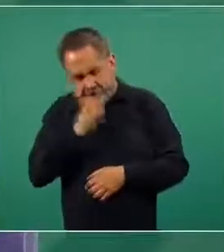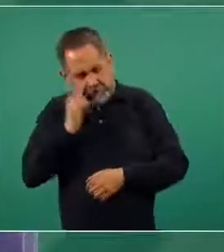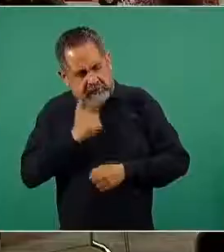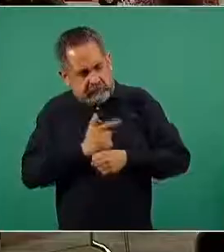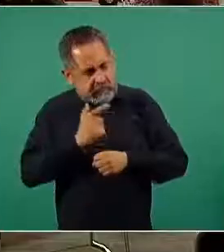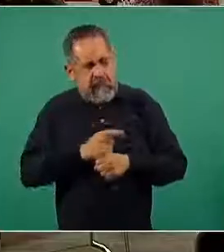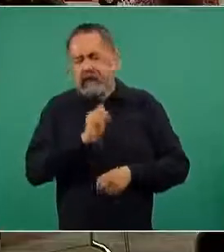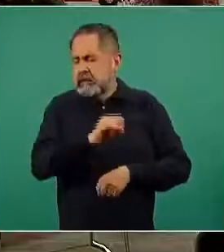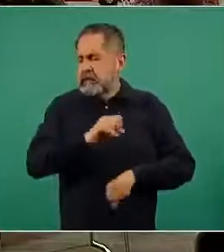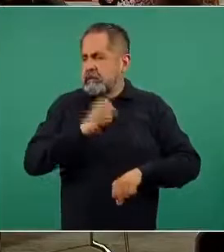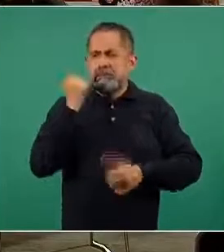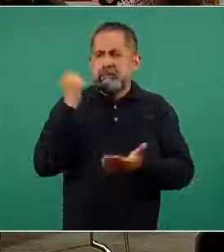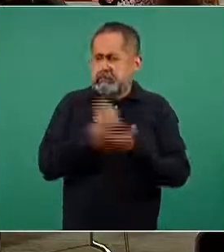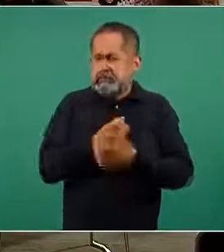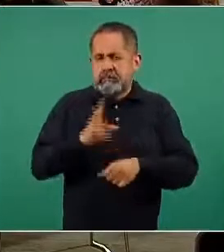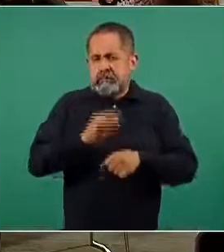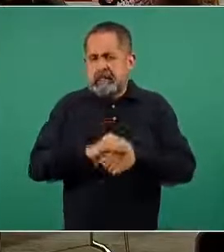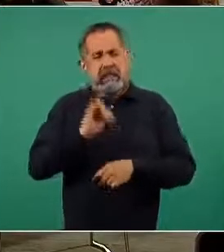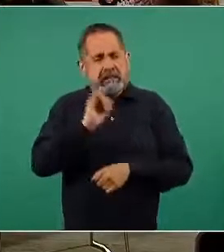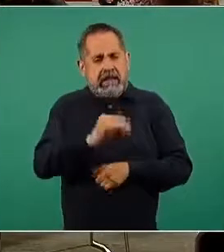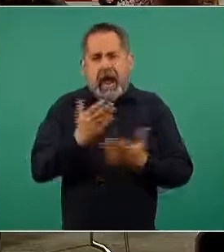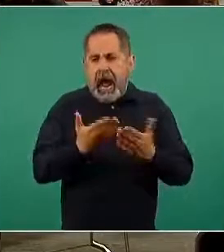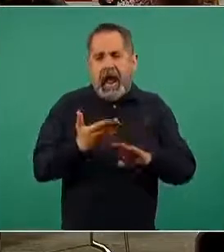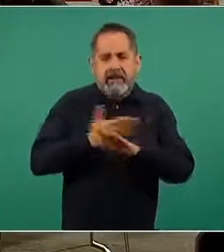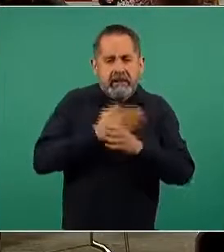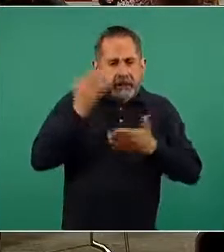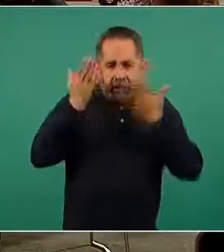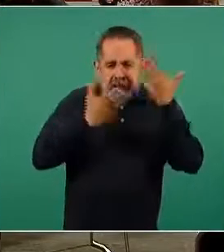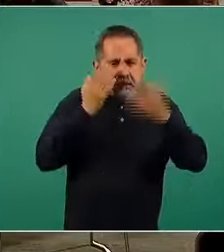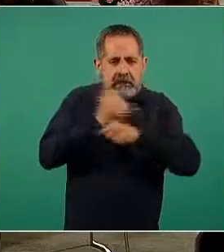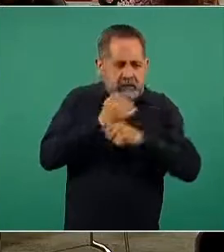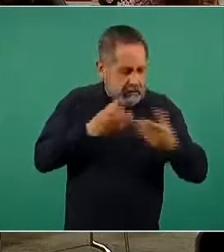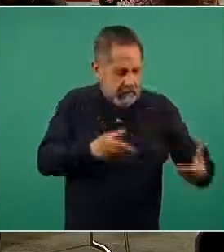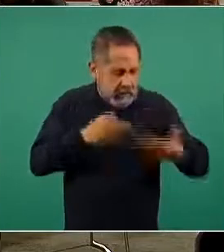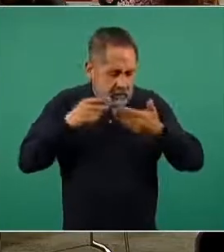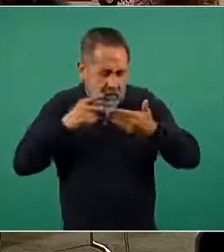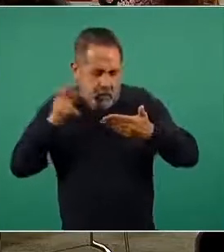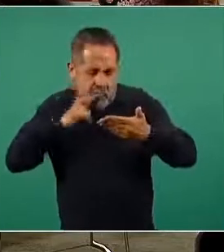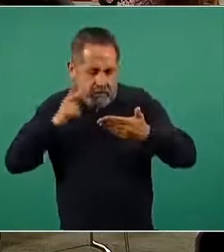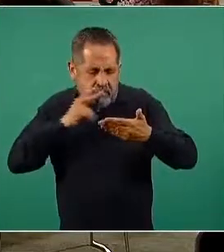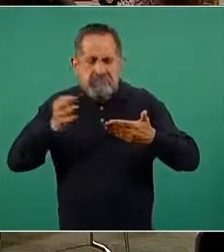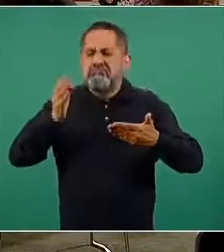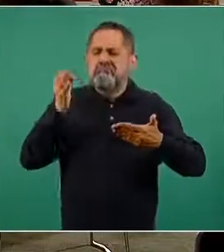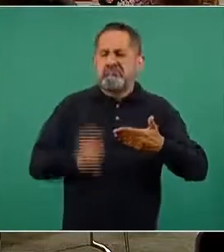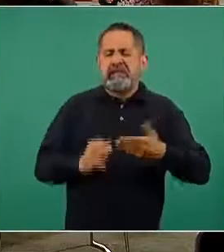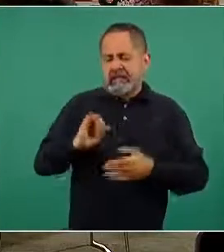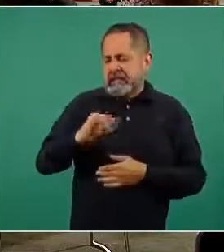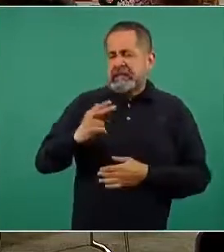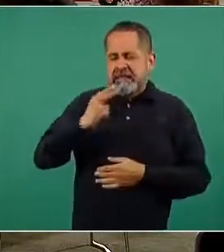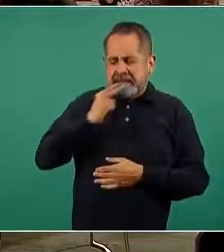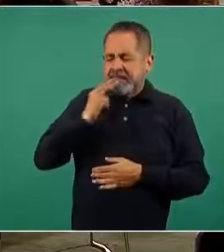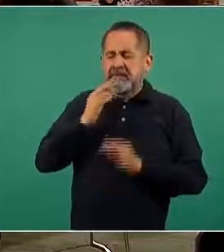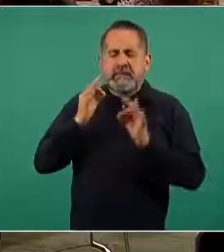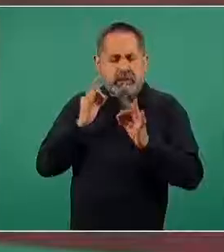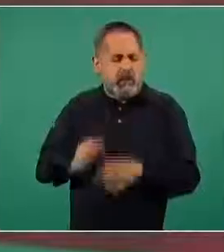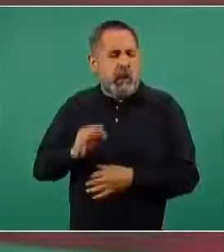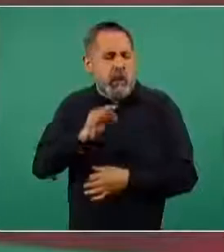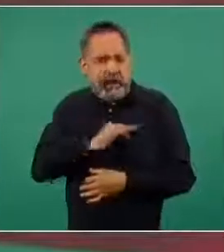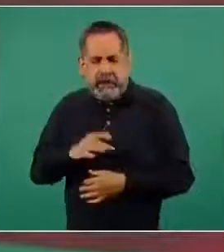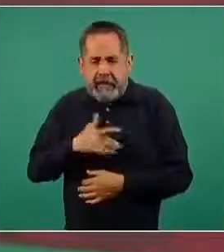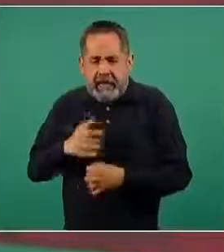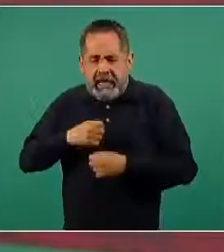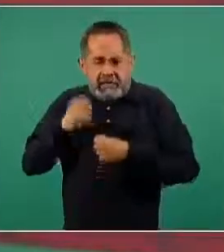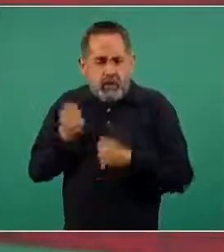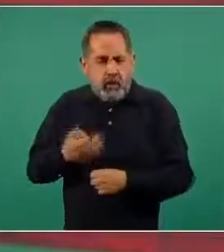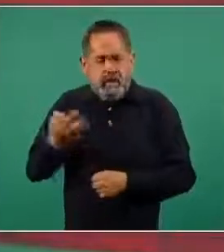todas ellas han pasado por un proceso de investigación científica que demuestra para México y para el mundo que son vacunas